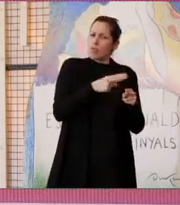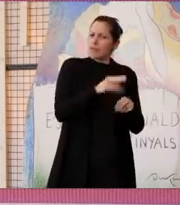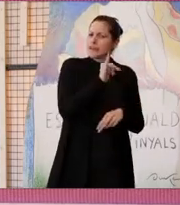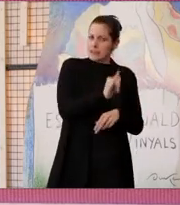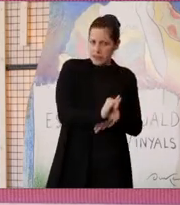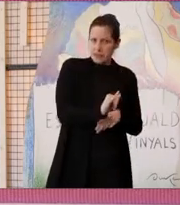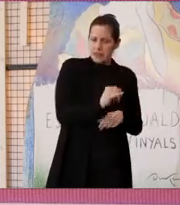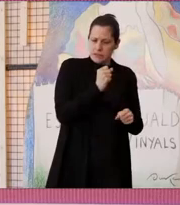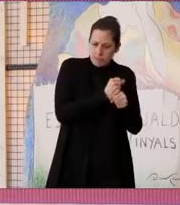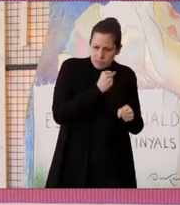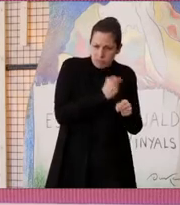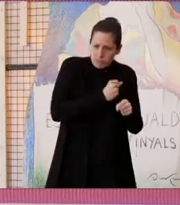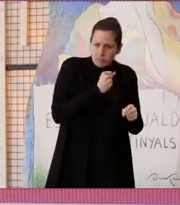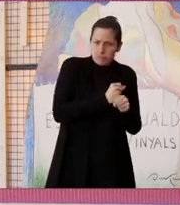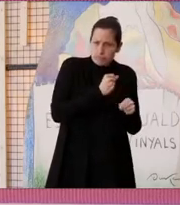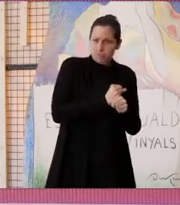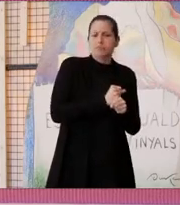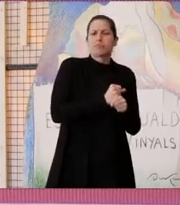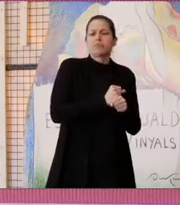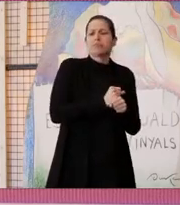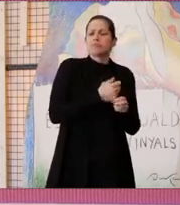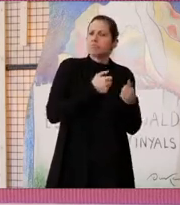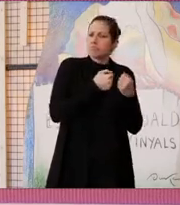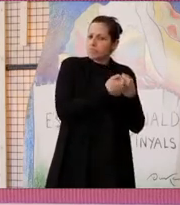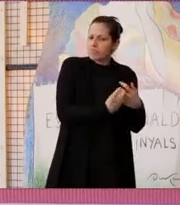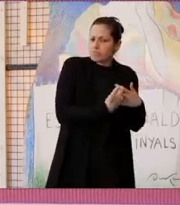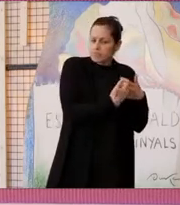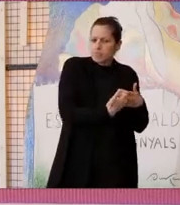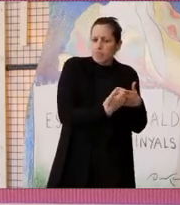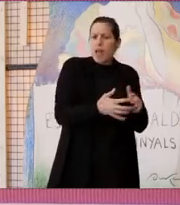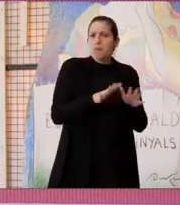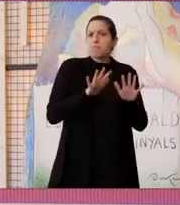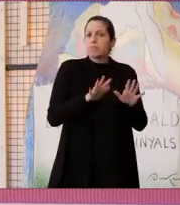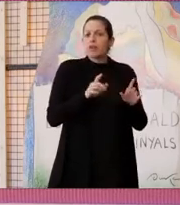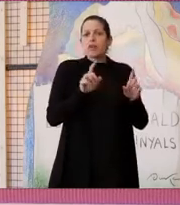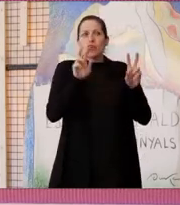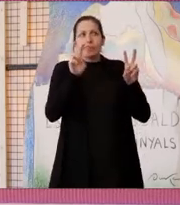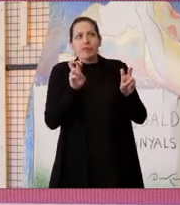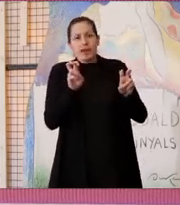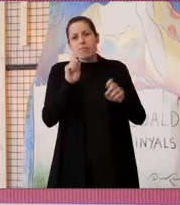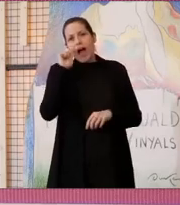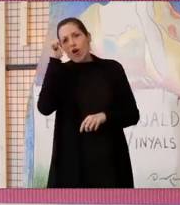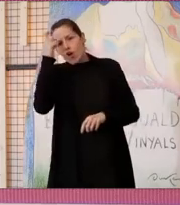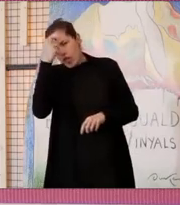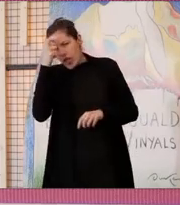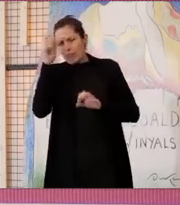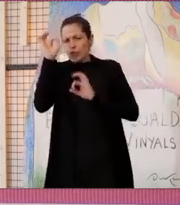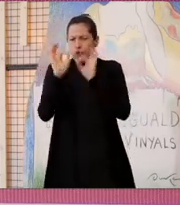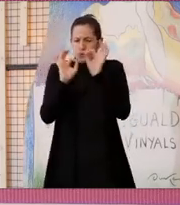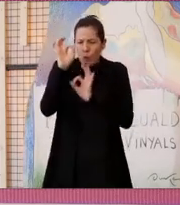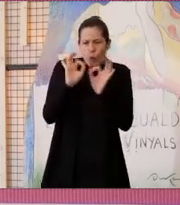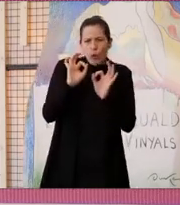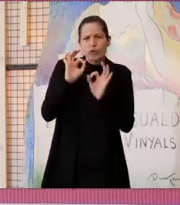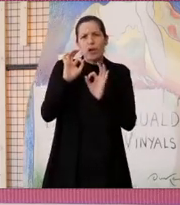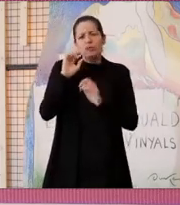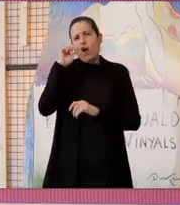creo eh que desde que se desarrolló todos los conceptos de cuotas que tienes y el concepto de